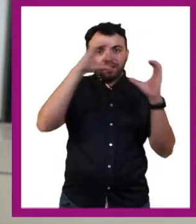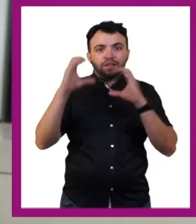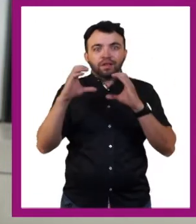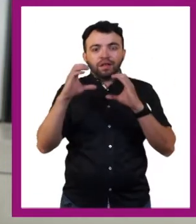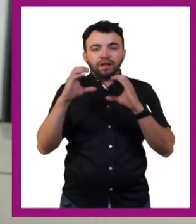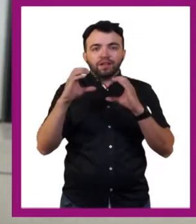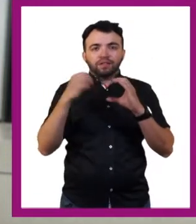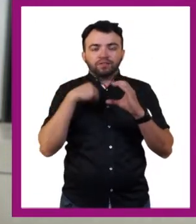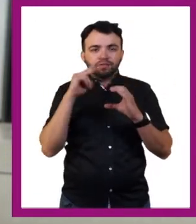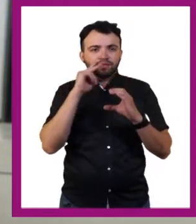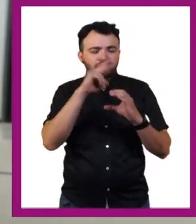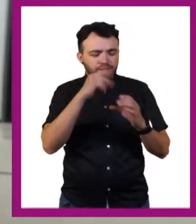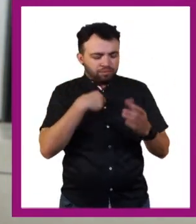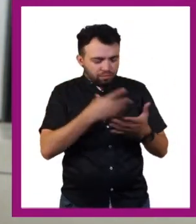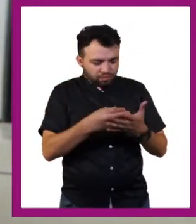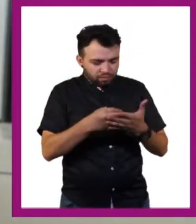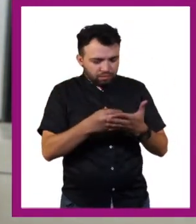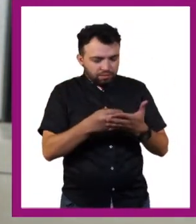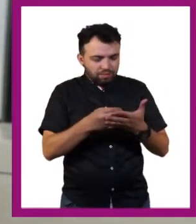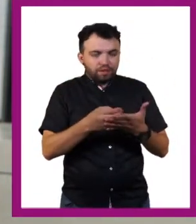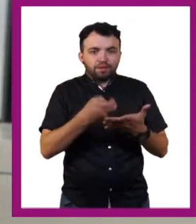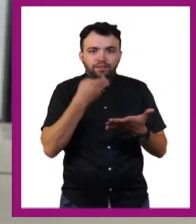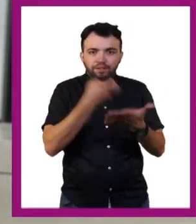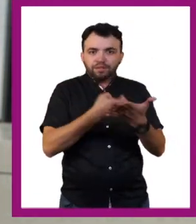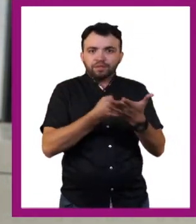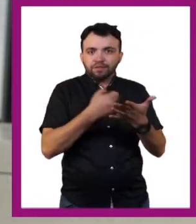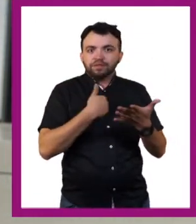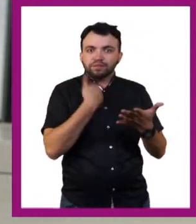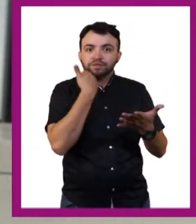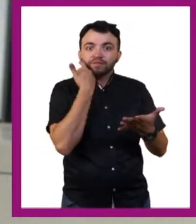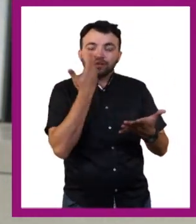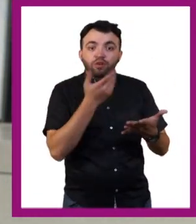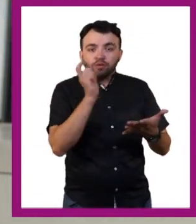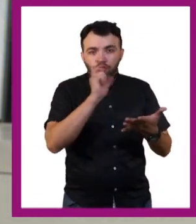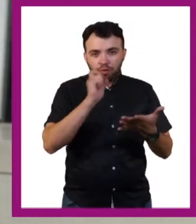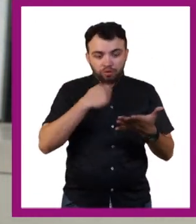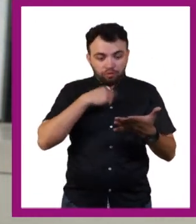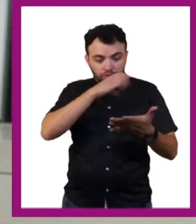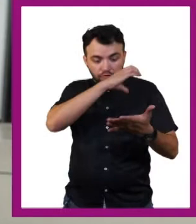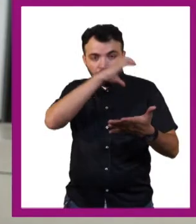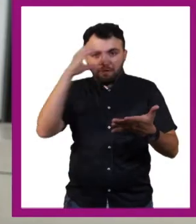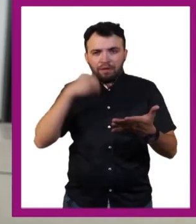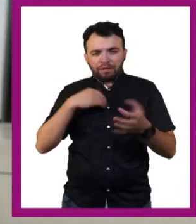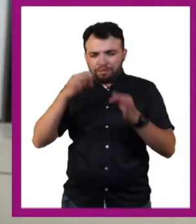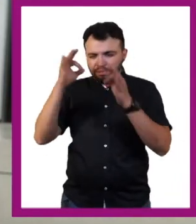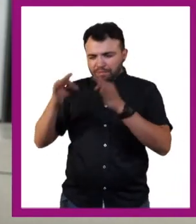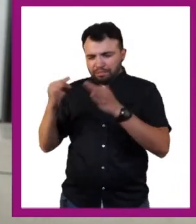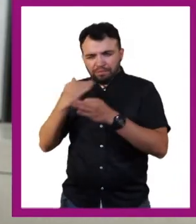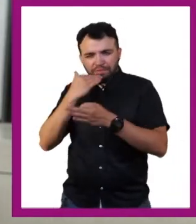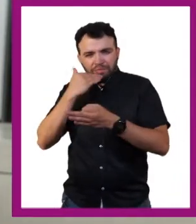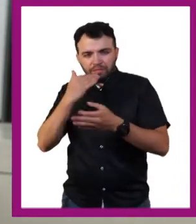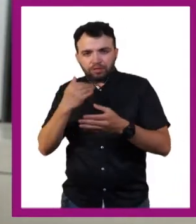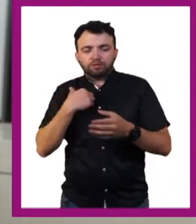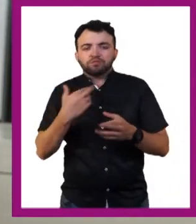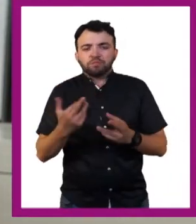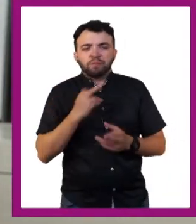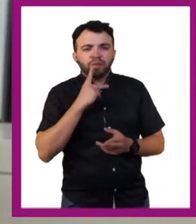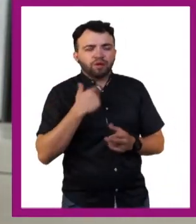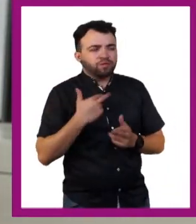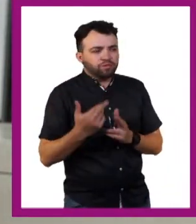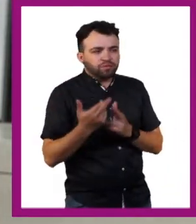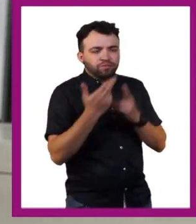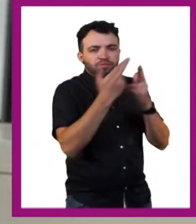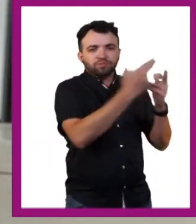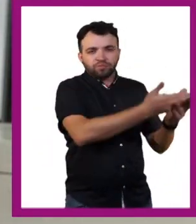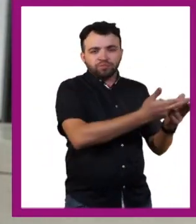es lo que yo quiero. Entonces, las fotos bien hechas, pues, se las empecé a regalar a ellos. Ellos estuvieron ahí como 4 semanas. Se las llevaba,